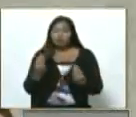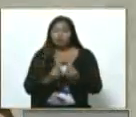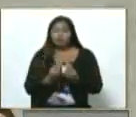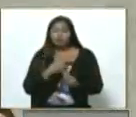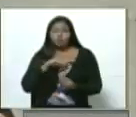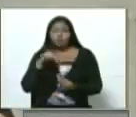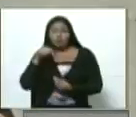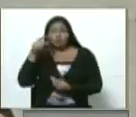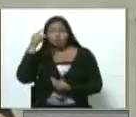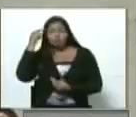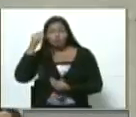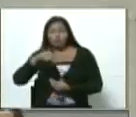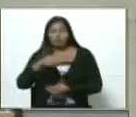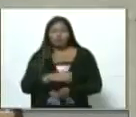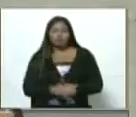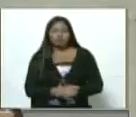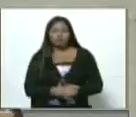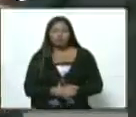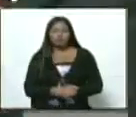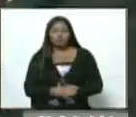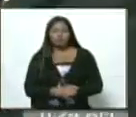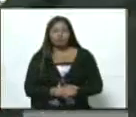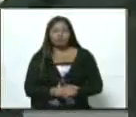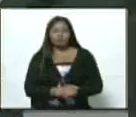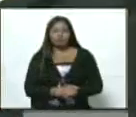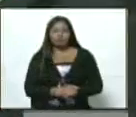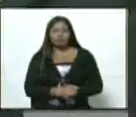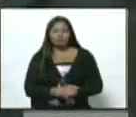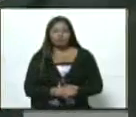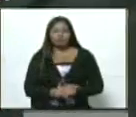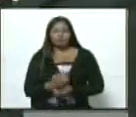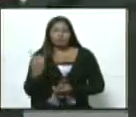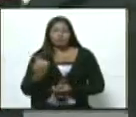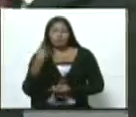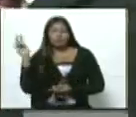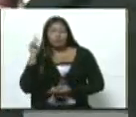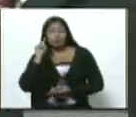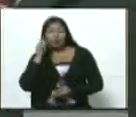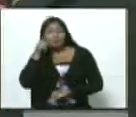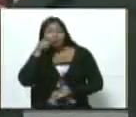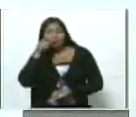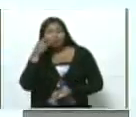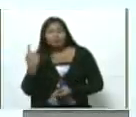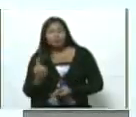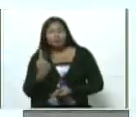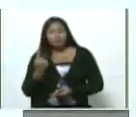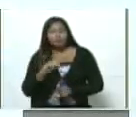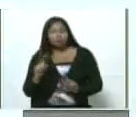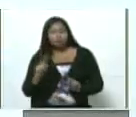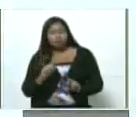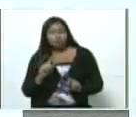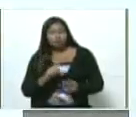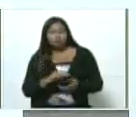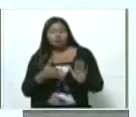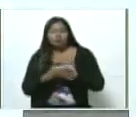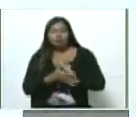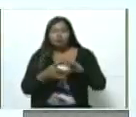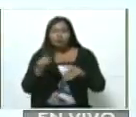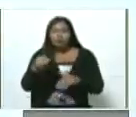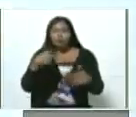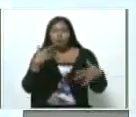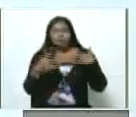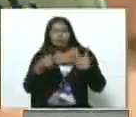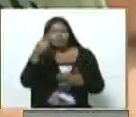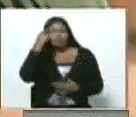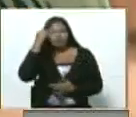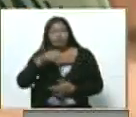el día de hoy. No solo Venezuela está pendiente de este acto del día